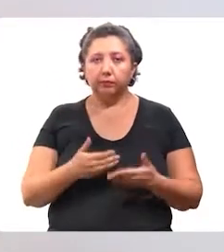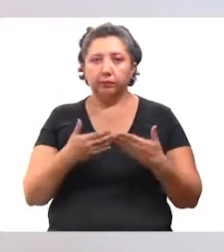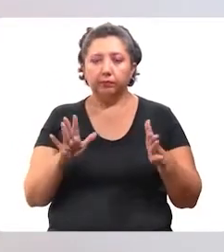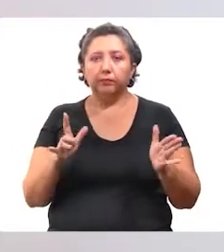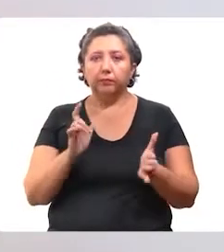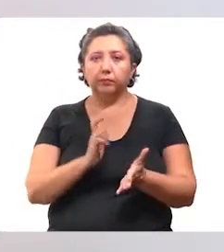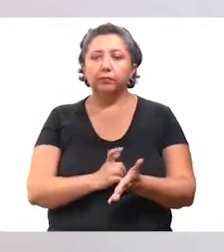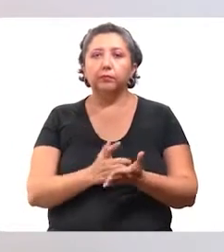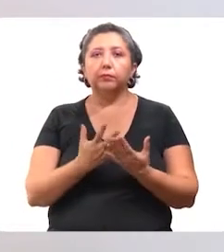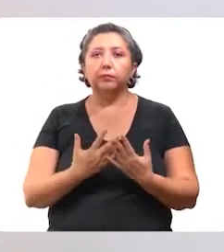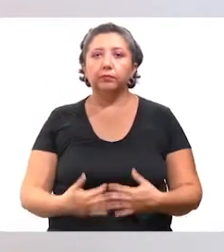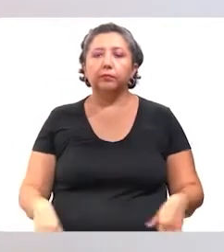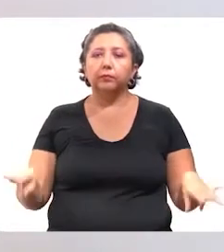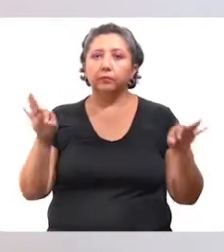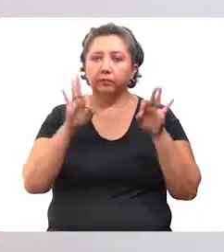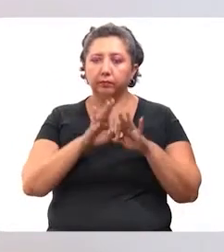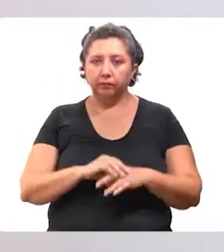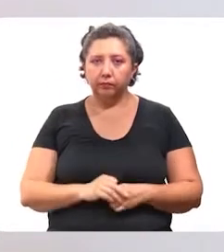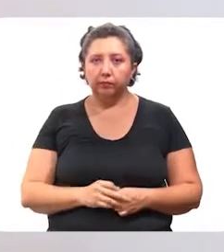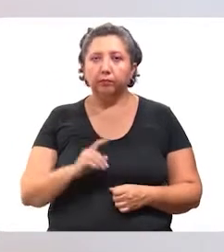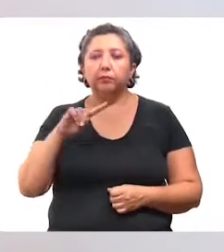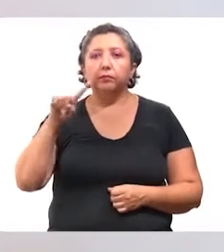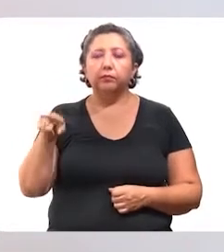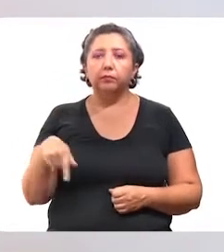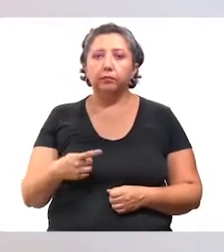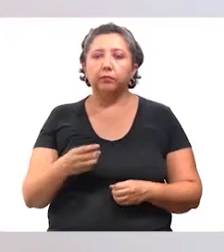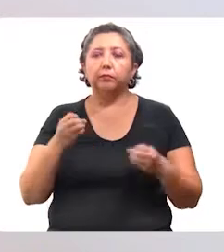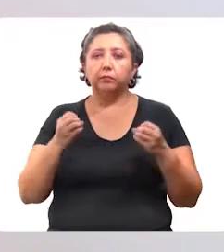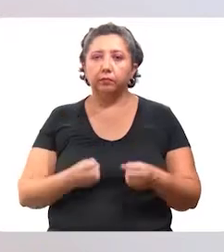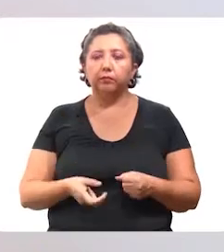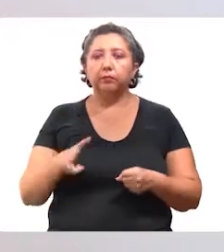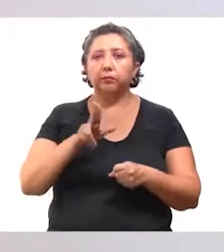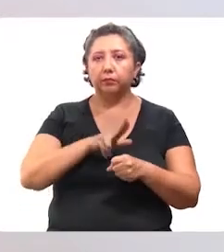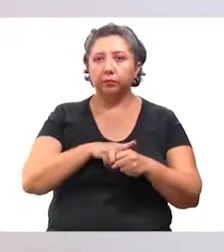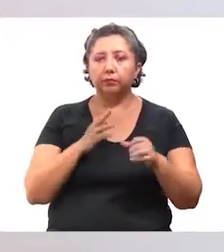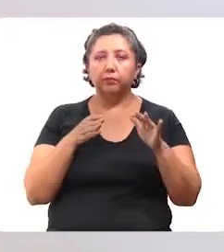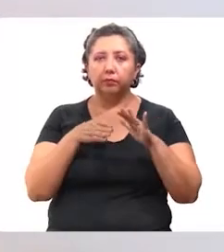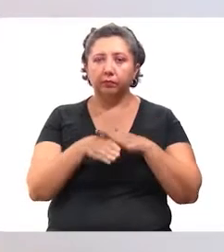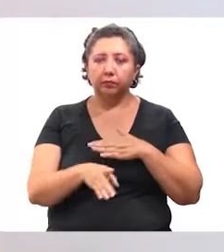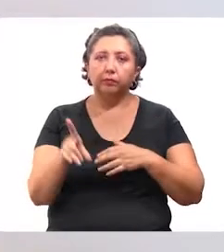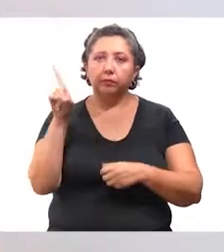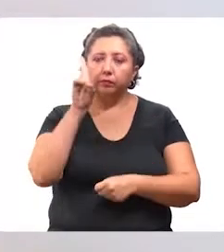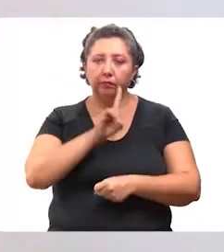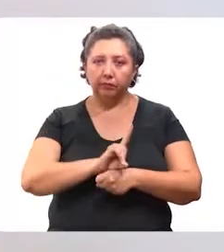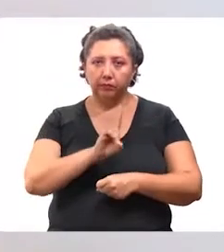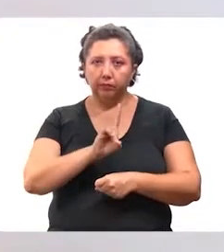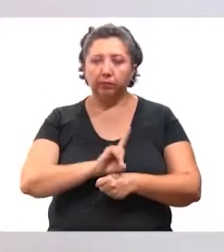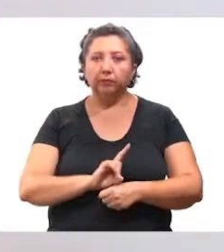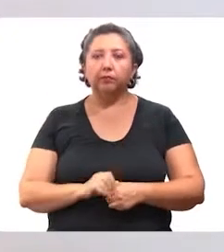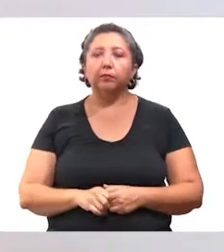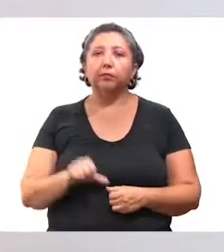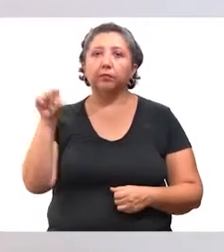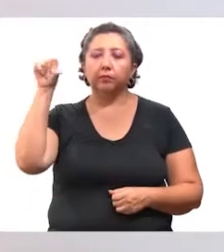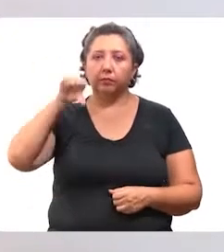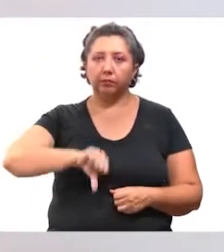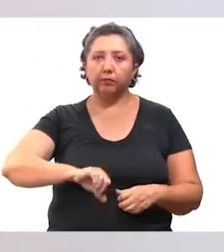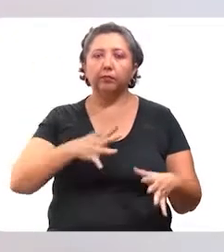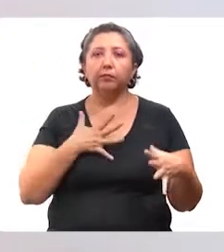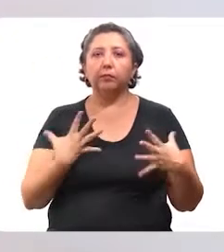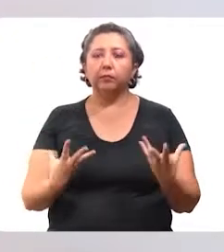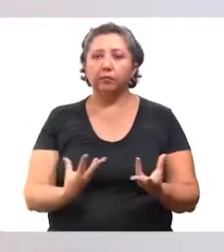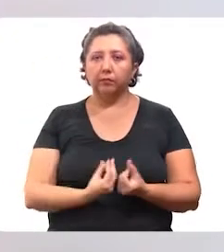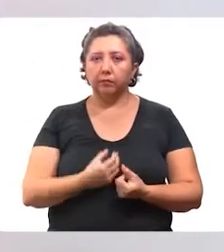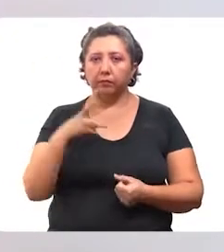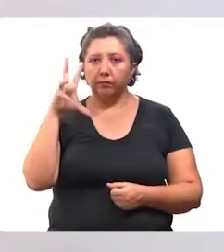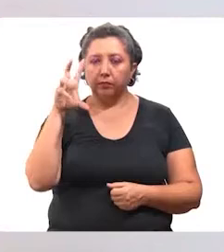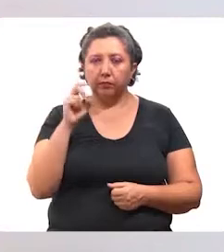señalado, en la reapertura económica, los datos más importantes son la ocupación hospitalaria y los ingresos diarios. El día de hoy